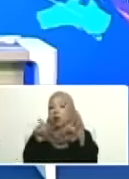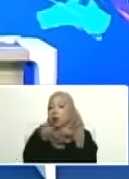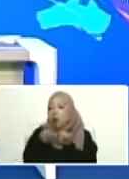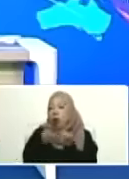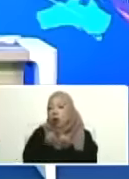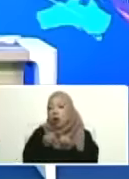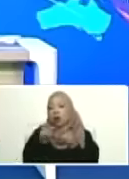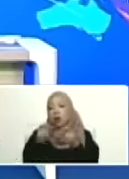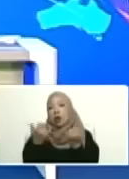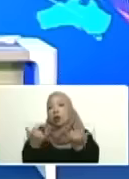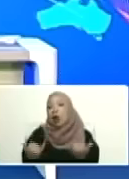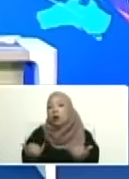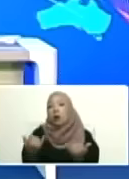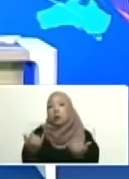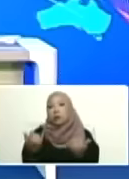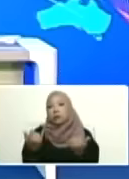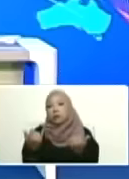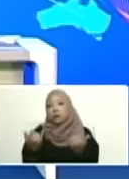Es lo que llaman